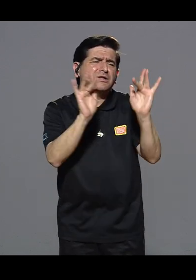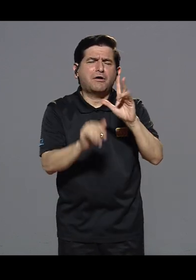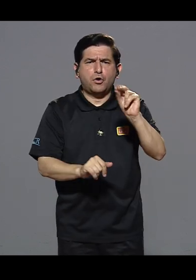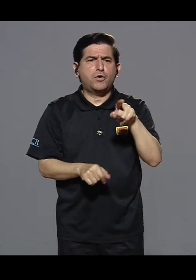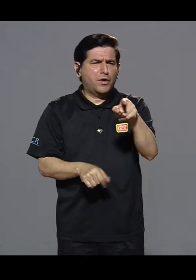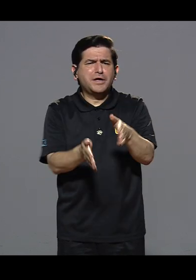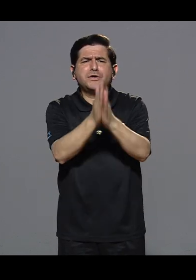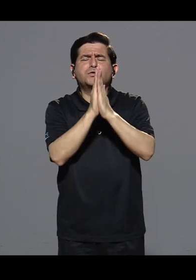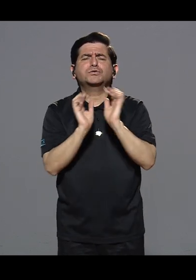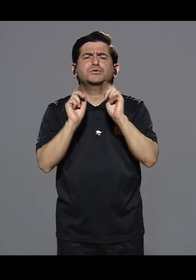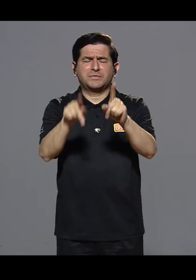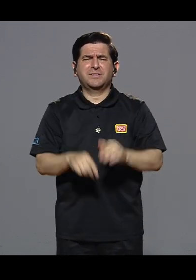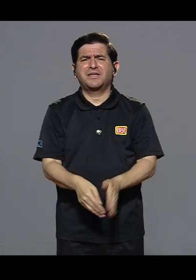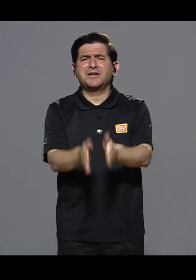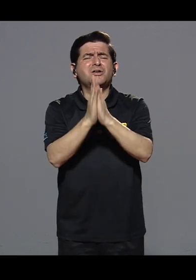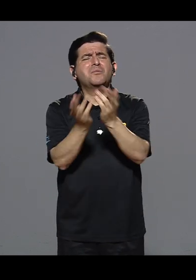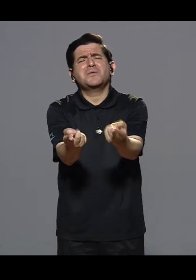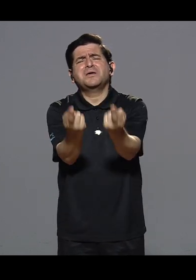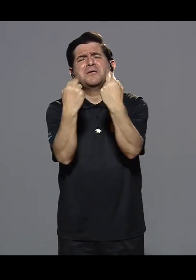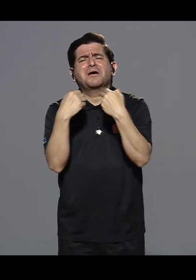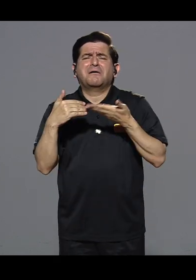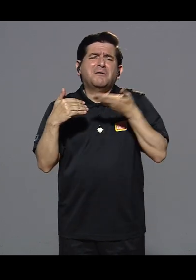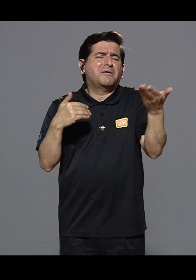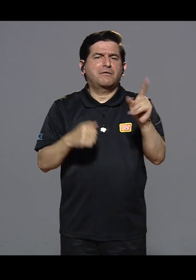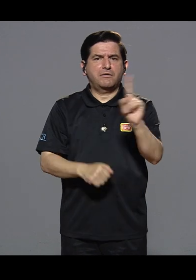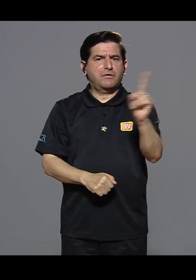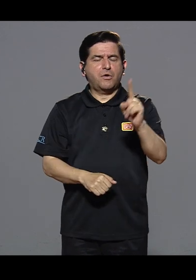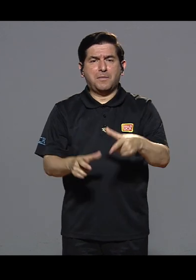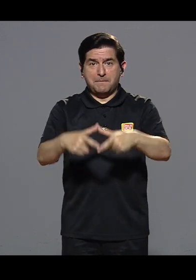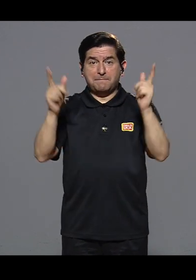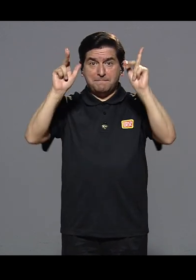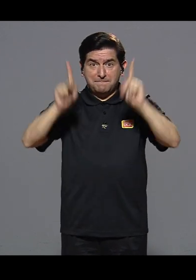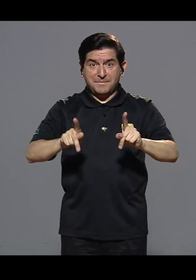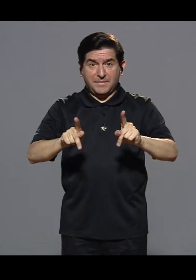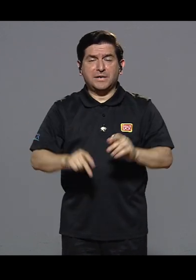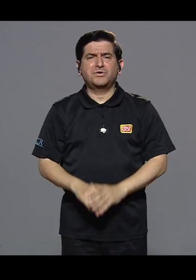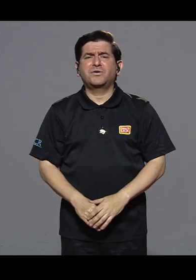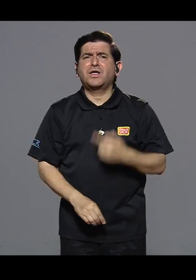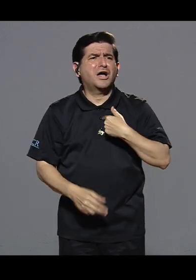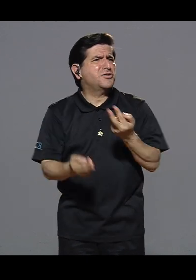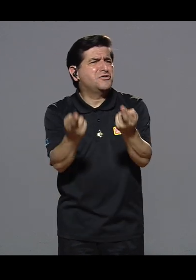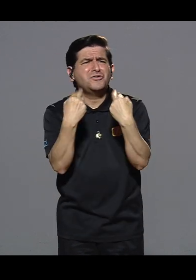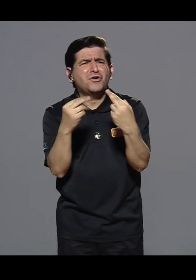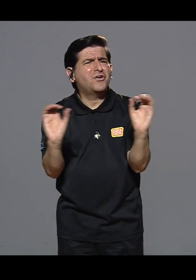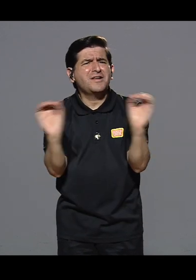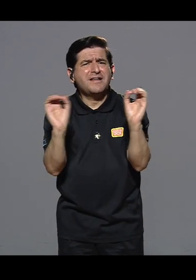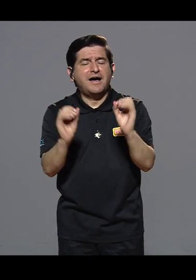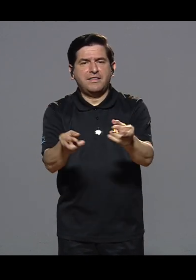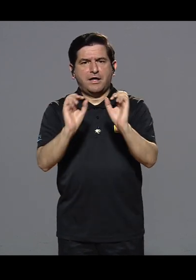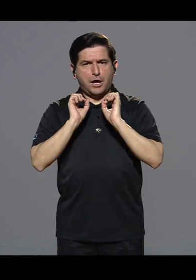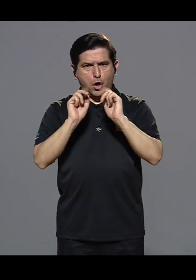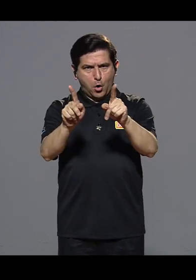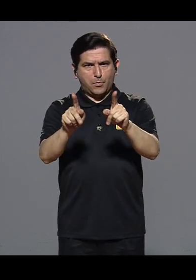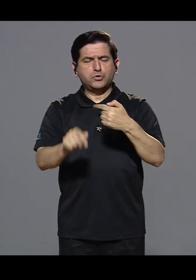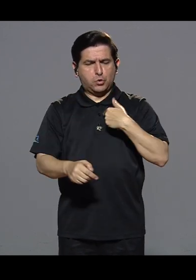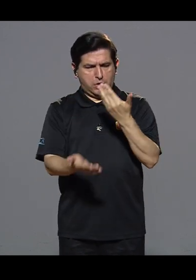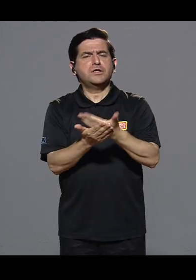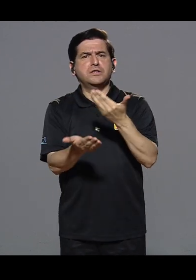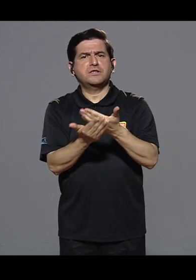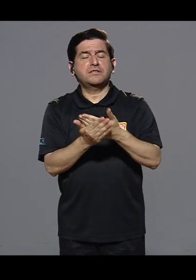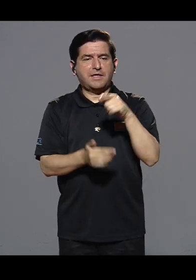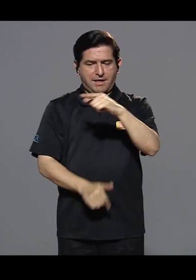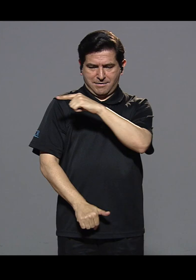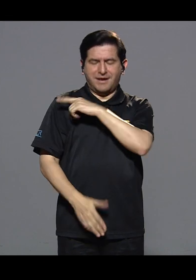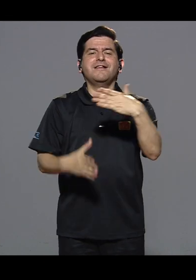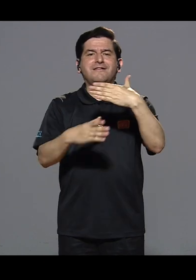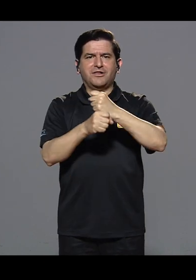piden son oportunidades. Ellos no piden que me regalen las cosas. La gran mayoría de gente es que yo no quiero que me regalen nada. Denme oportunidades y yo les demuestro. Y eso es lo que